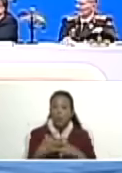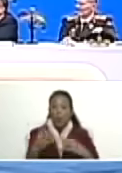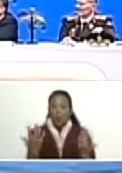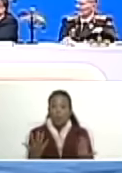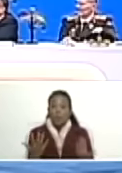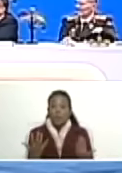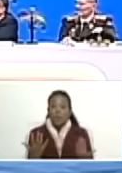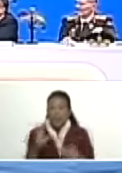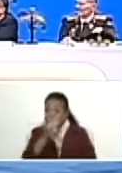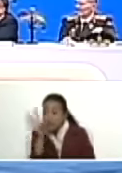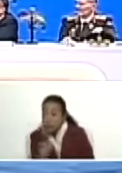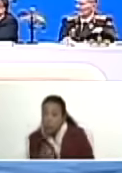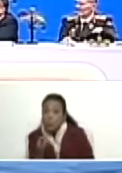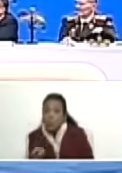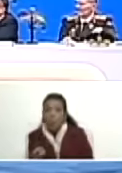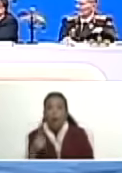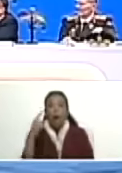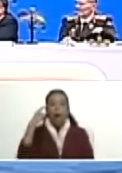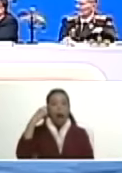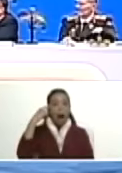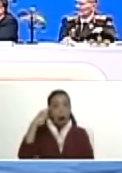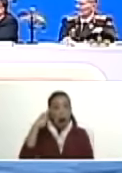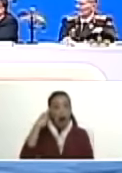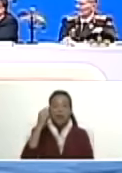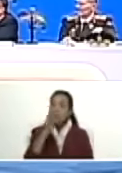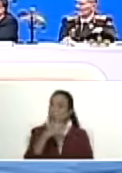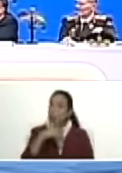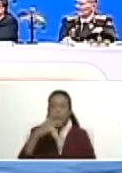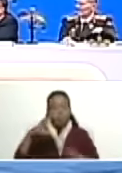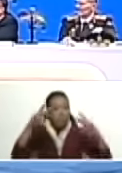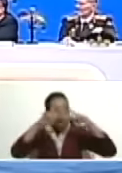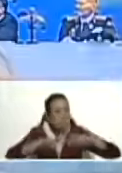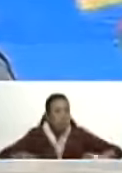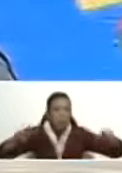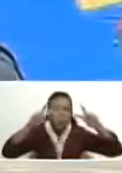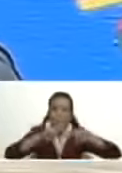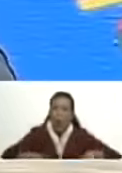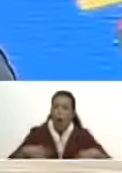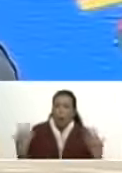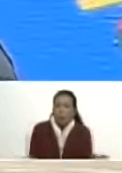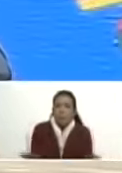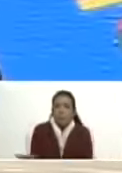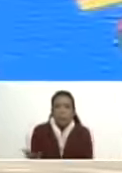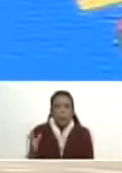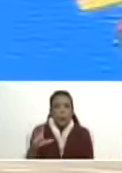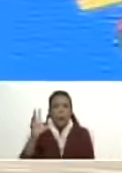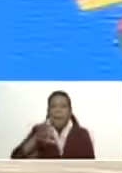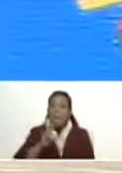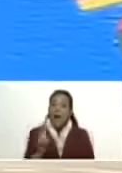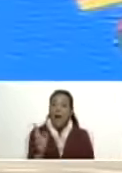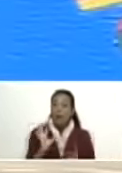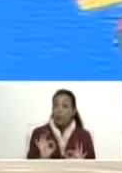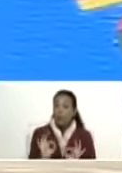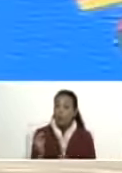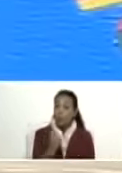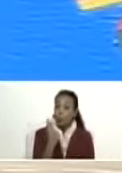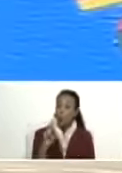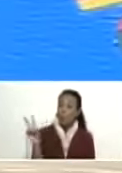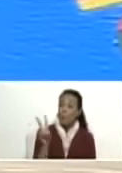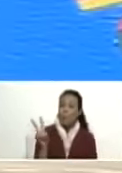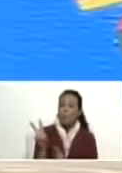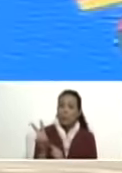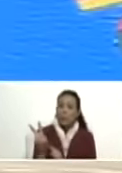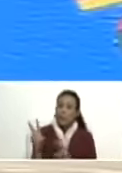ola de conciencia, de investigación, de búsqueda en la sociedad venezolana. Se